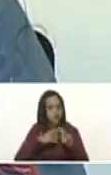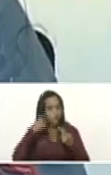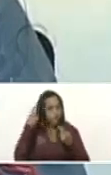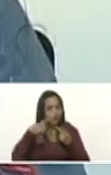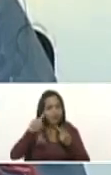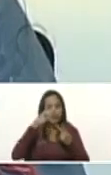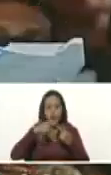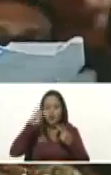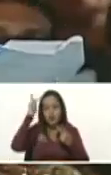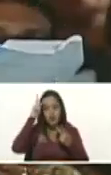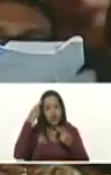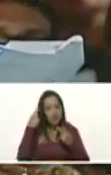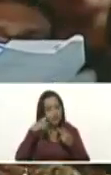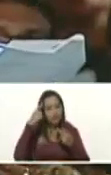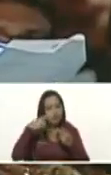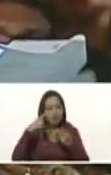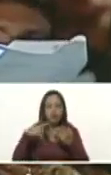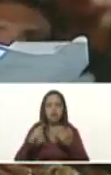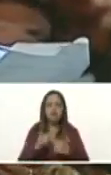Tupac Amaru,